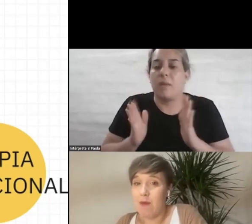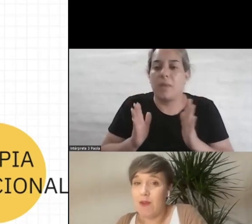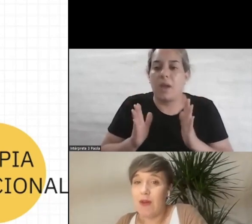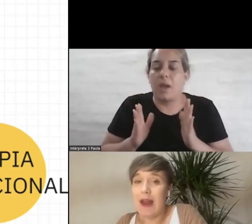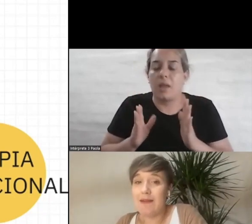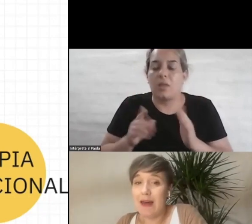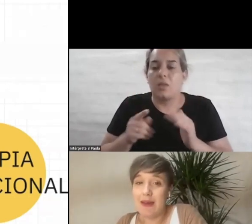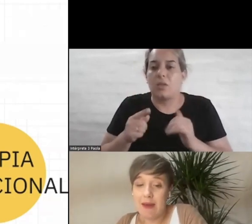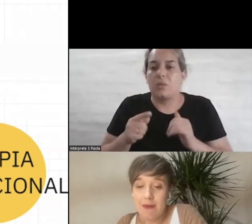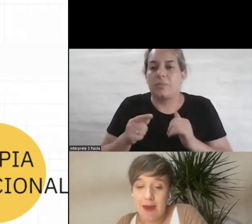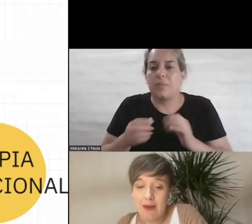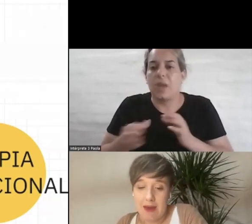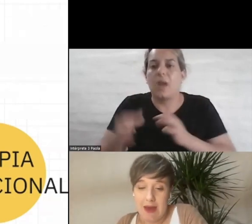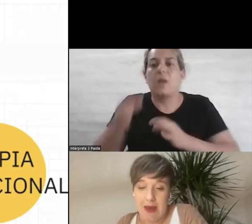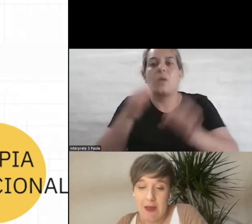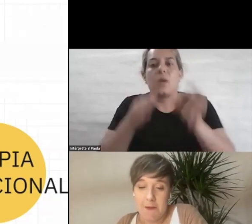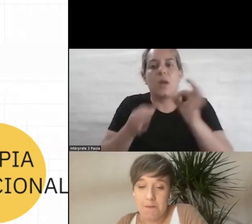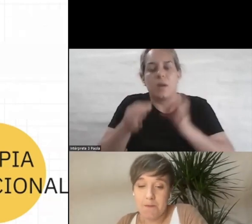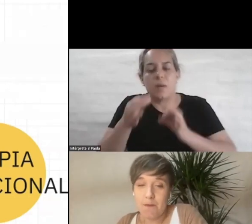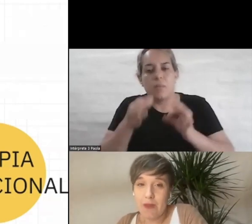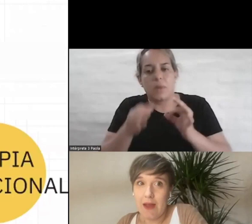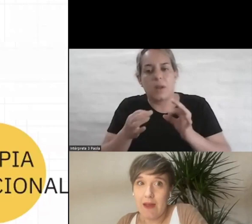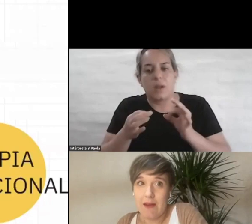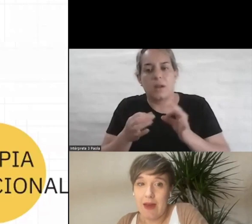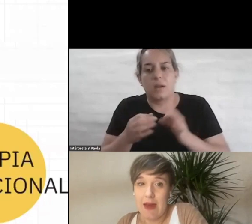indicarnos en el momento de la lactancia también